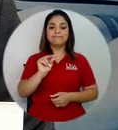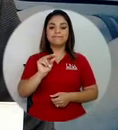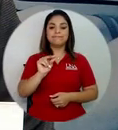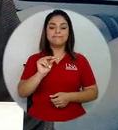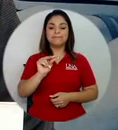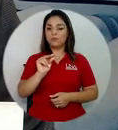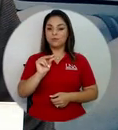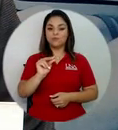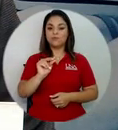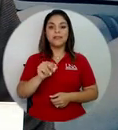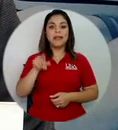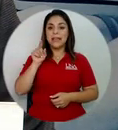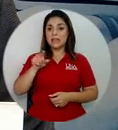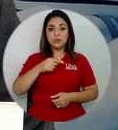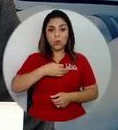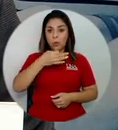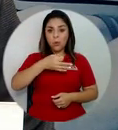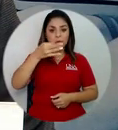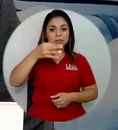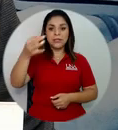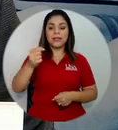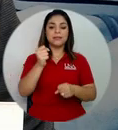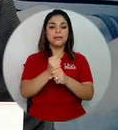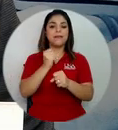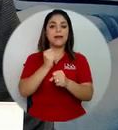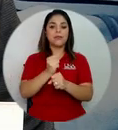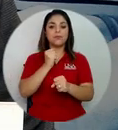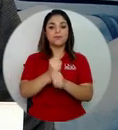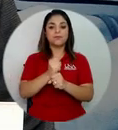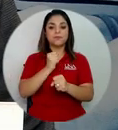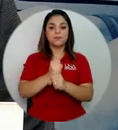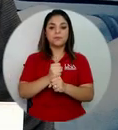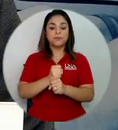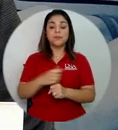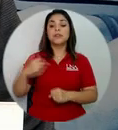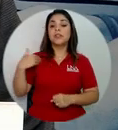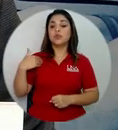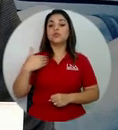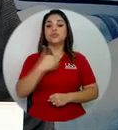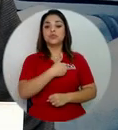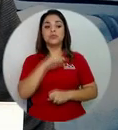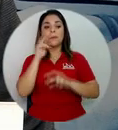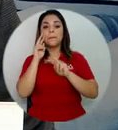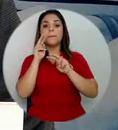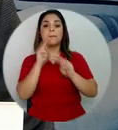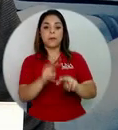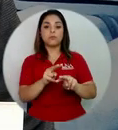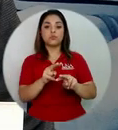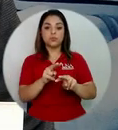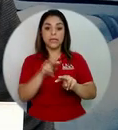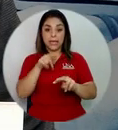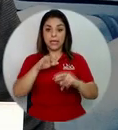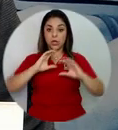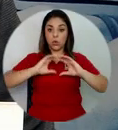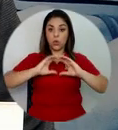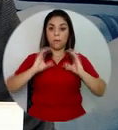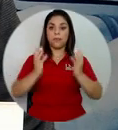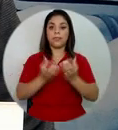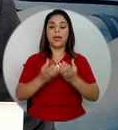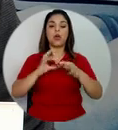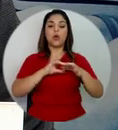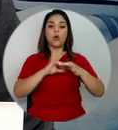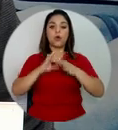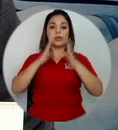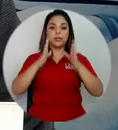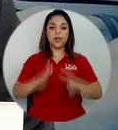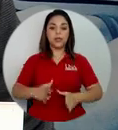es difícil. Es el trabajo de día con día y nosotros lo vemos en el Comité